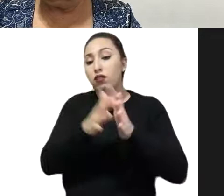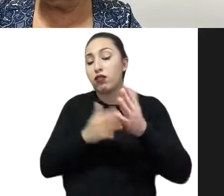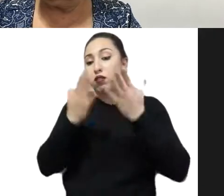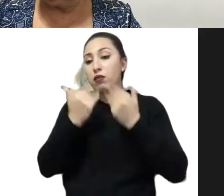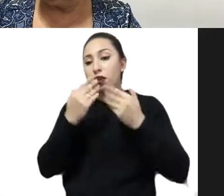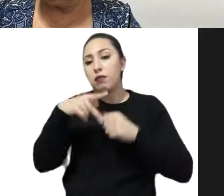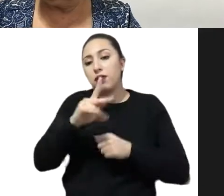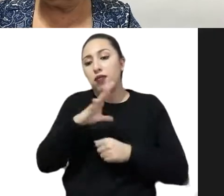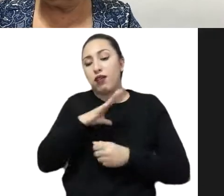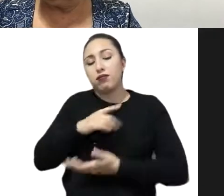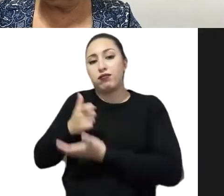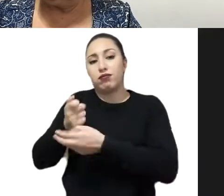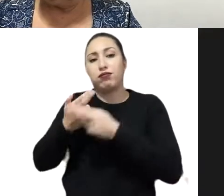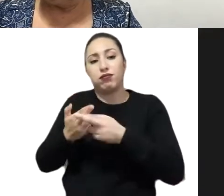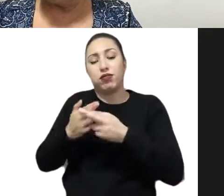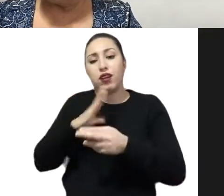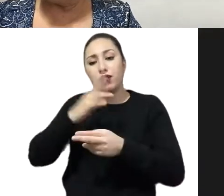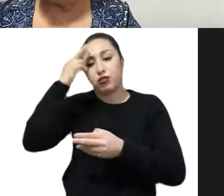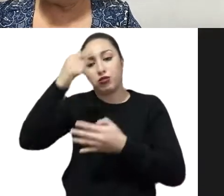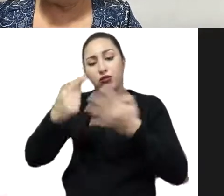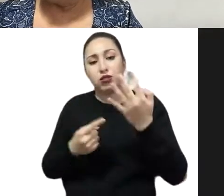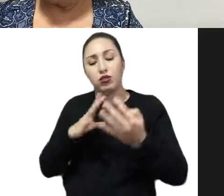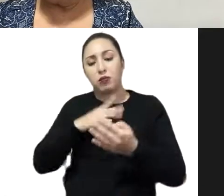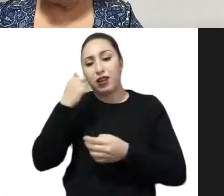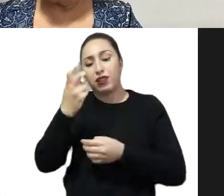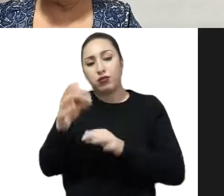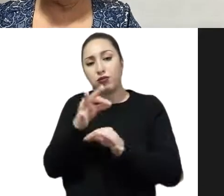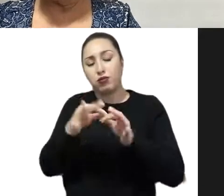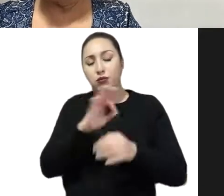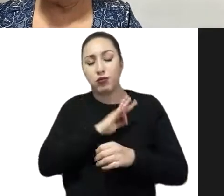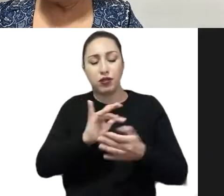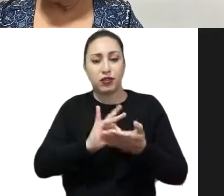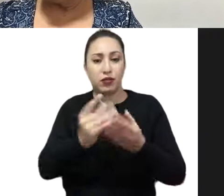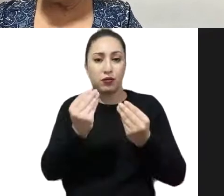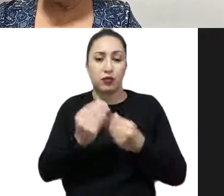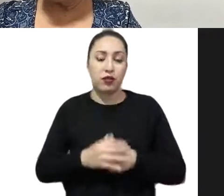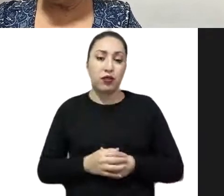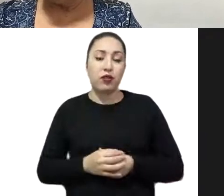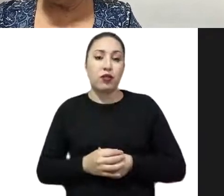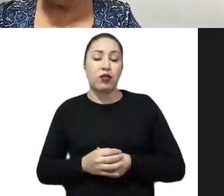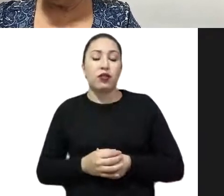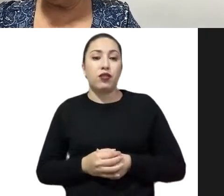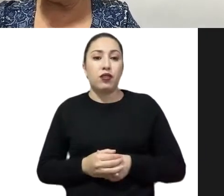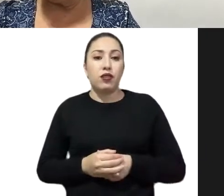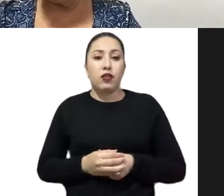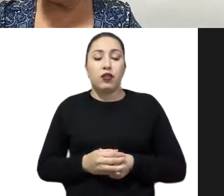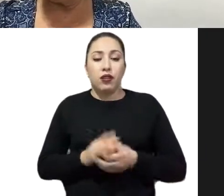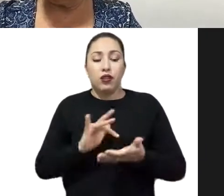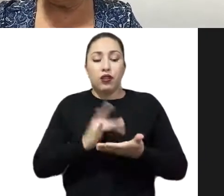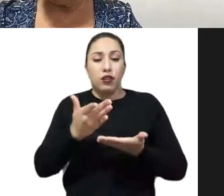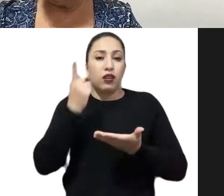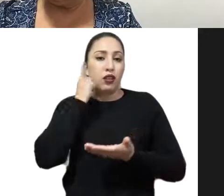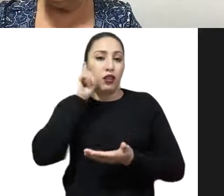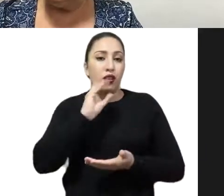existe un fondo para ello. Muchísimas gracias. Gracias, diputada Clavel. Le agradezco mucho